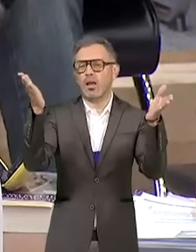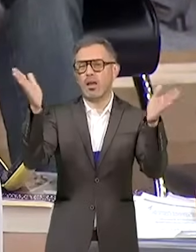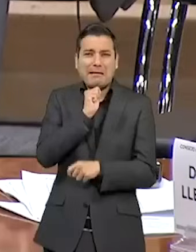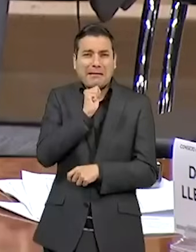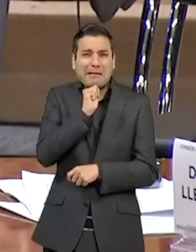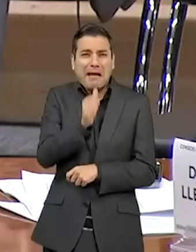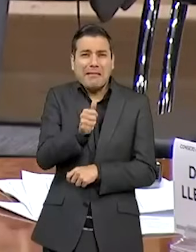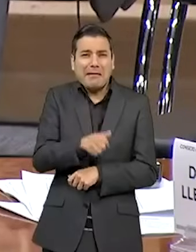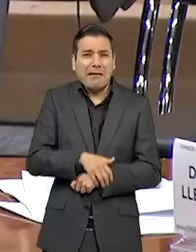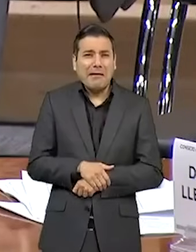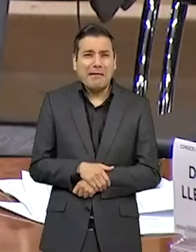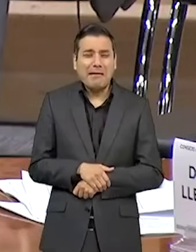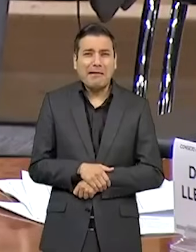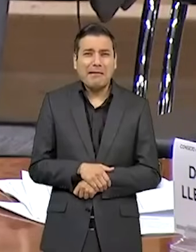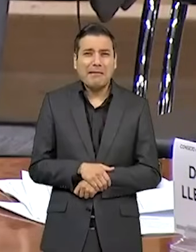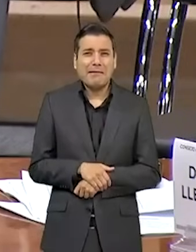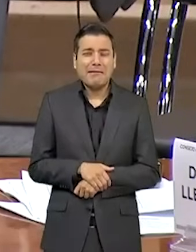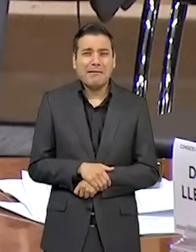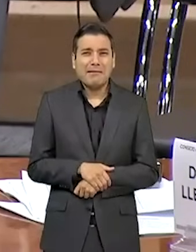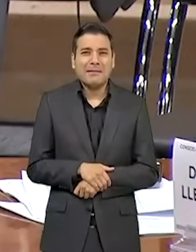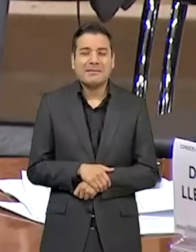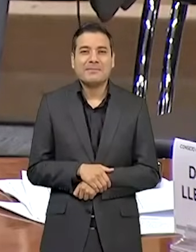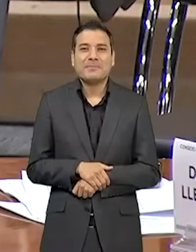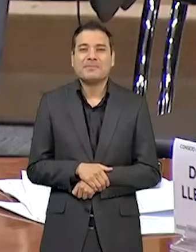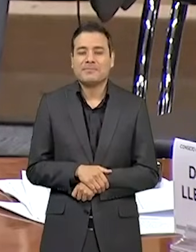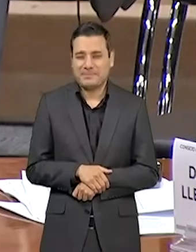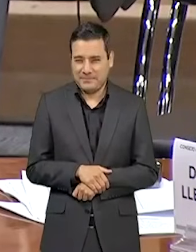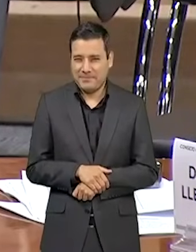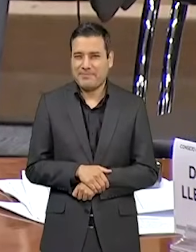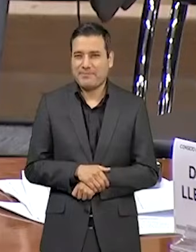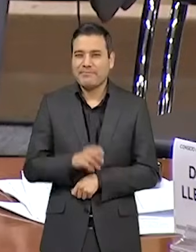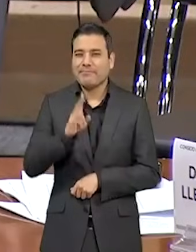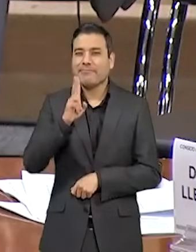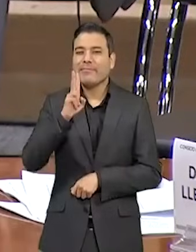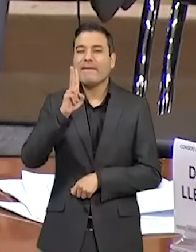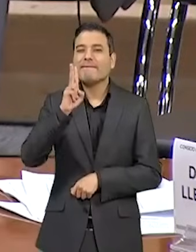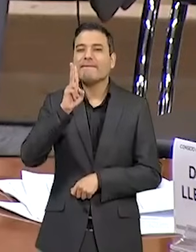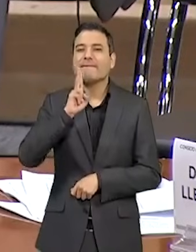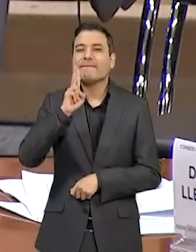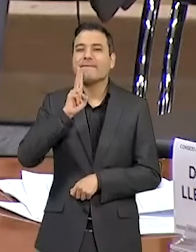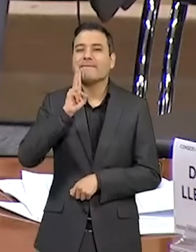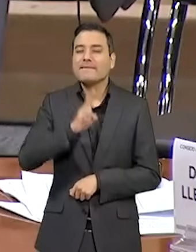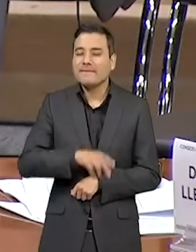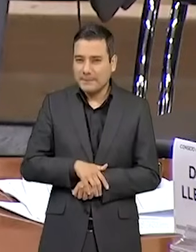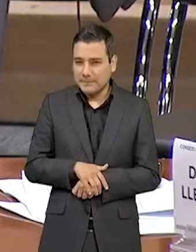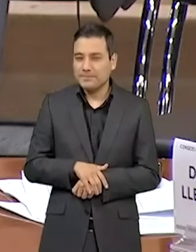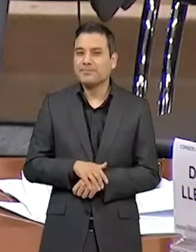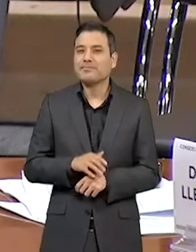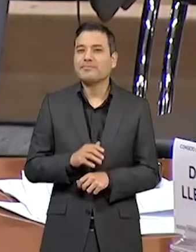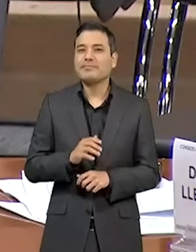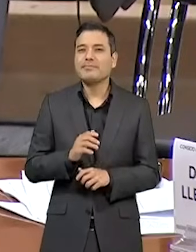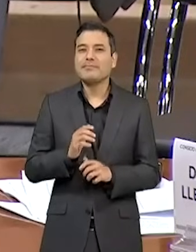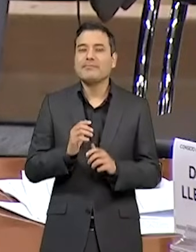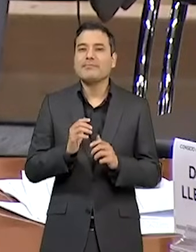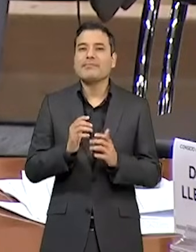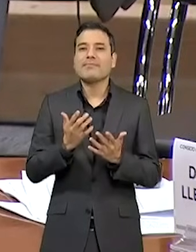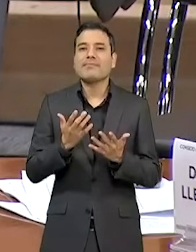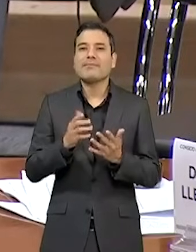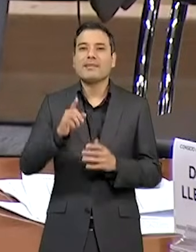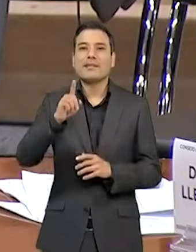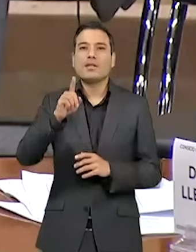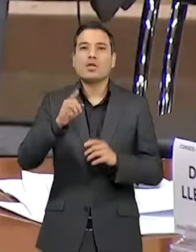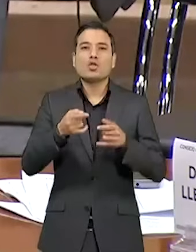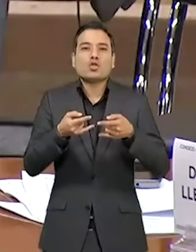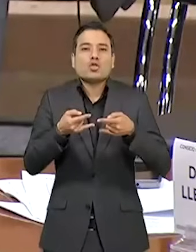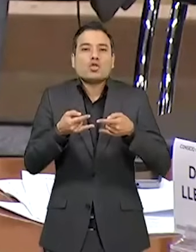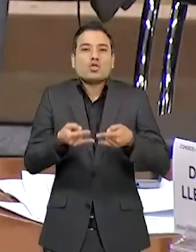otro. Vamos a ver cuánto costaría una renta en el Zócalo de la